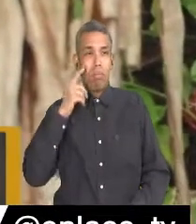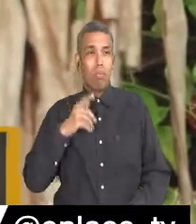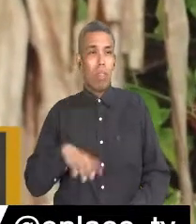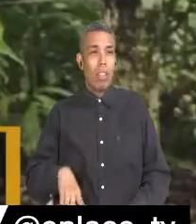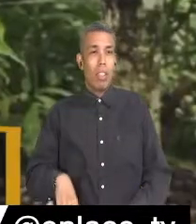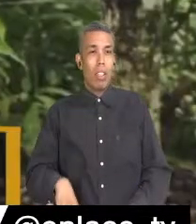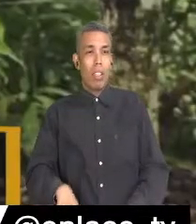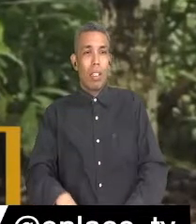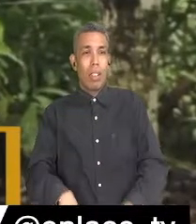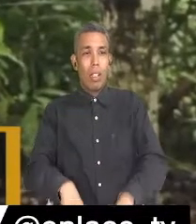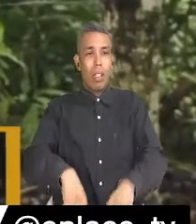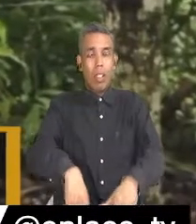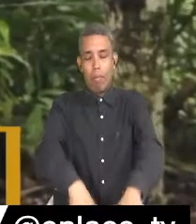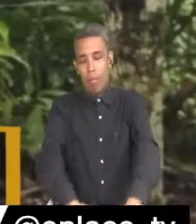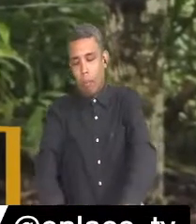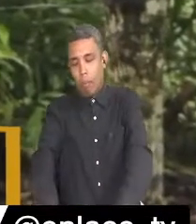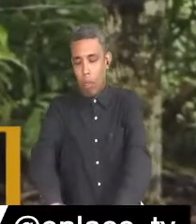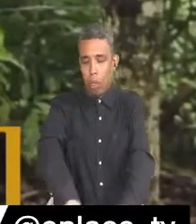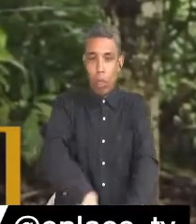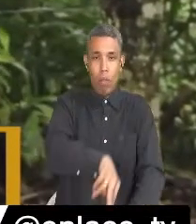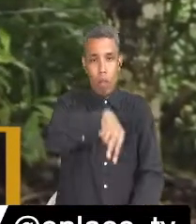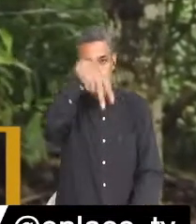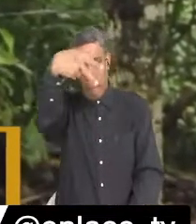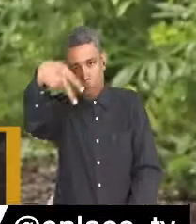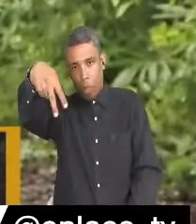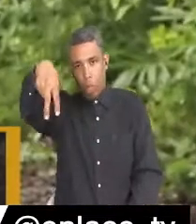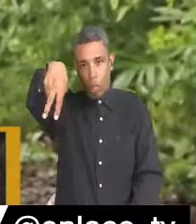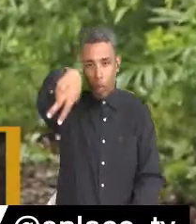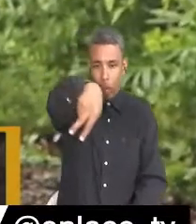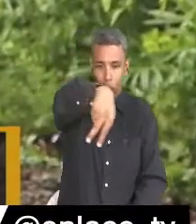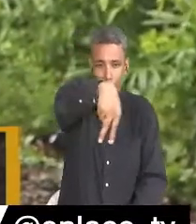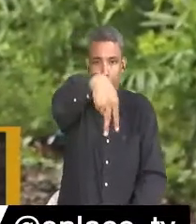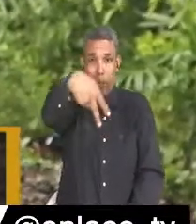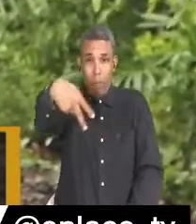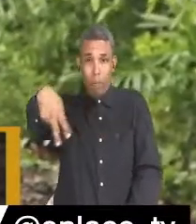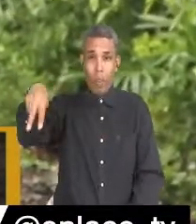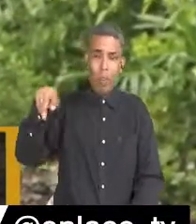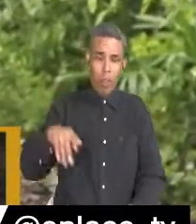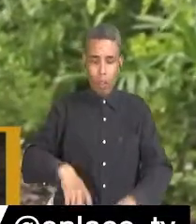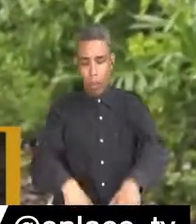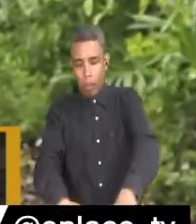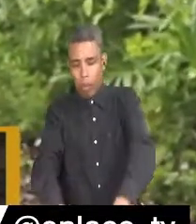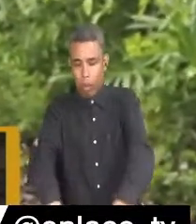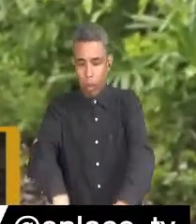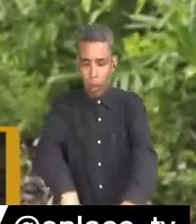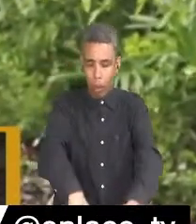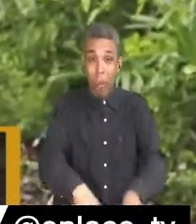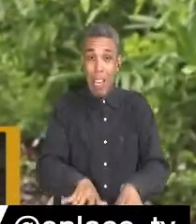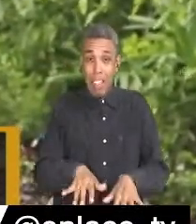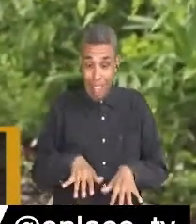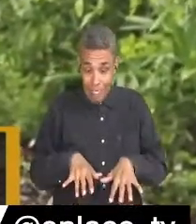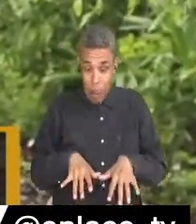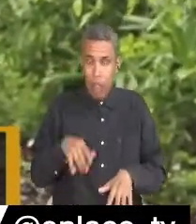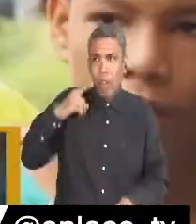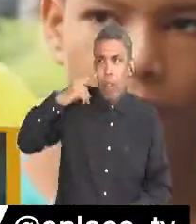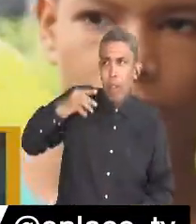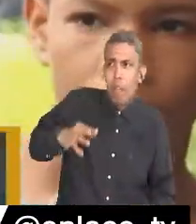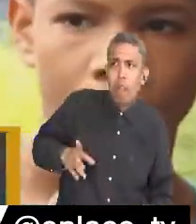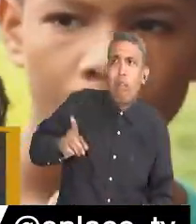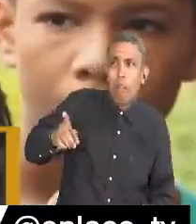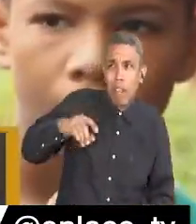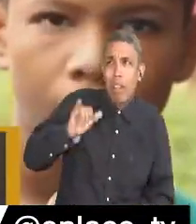Y que tiene una pantaloneta negra, me dice una gente, él tenía una pantaloneta negra el día que se desapareció. Él tuvo un mes de haber estado internado, tenía